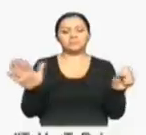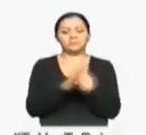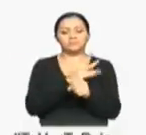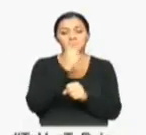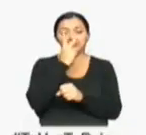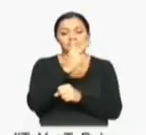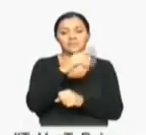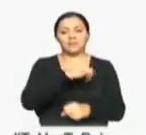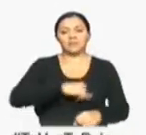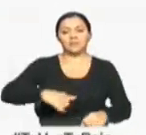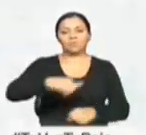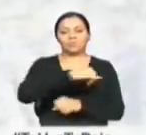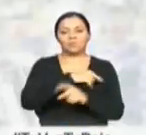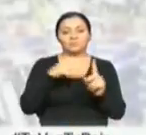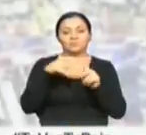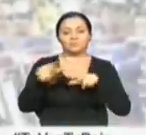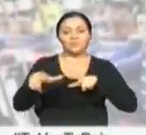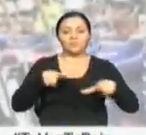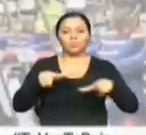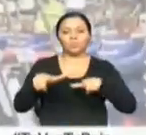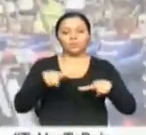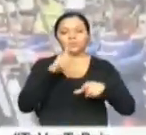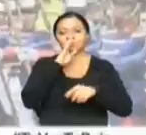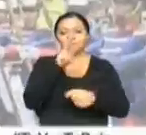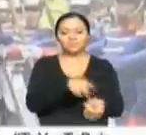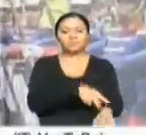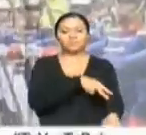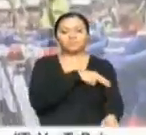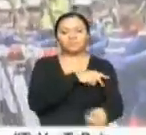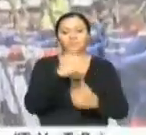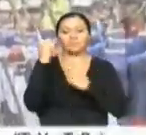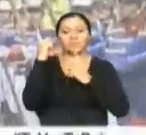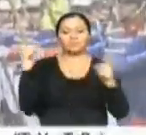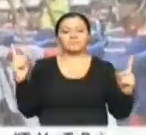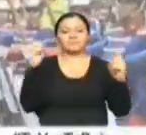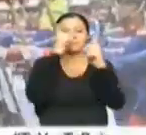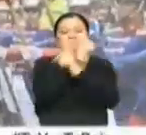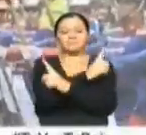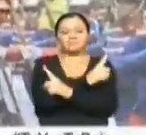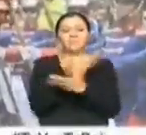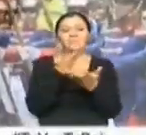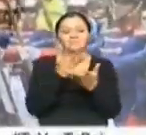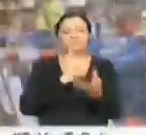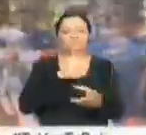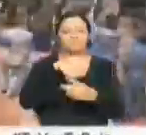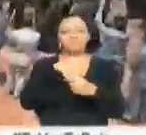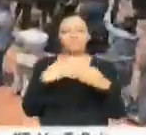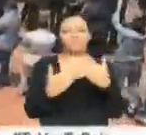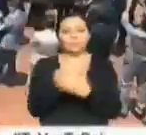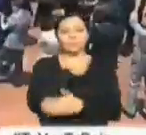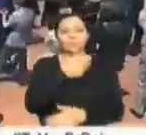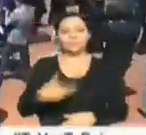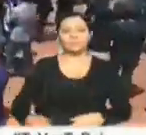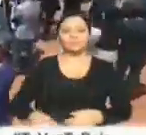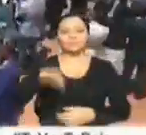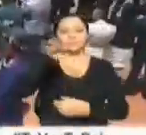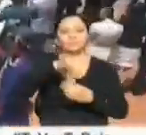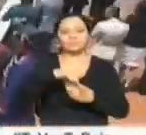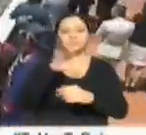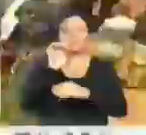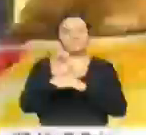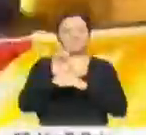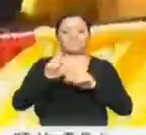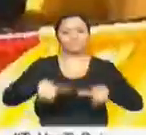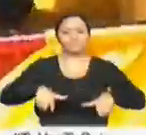la democracia fue el escenario del tradicional relevo de guardia, el cual tuvo la presencia del nuevo presidente electo del Ecuador,